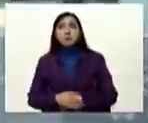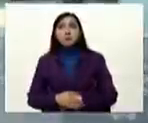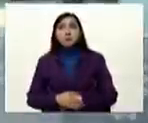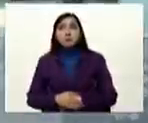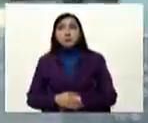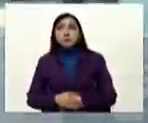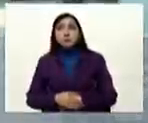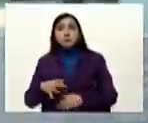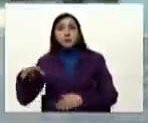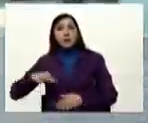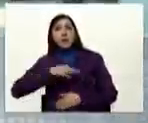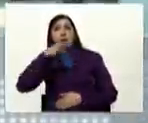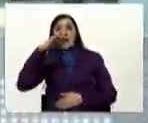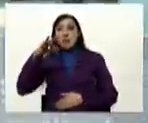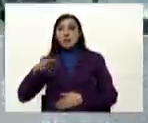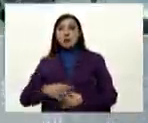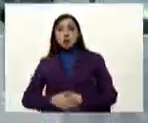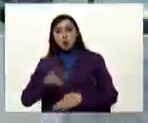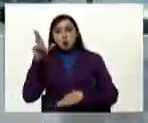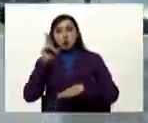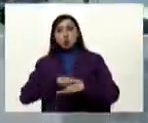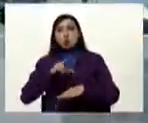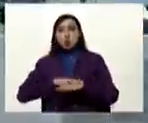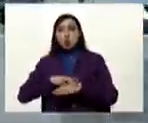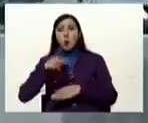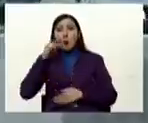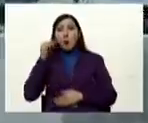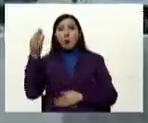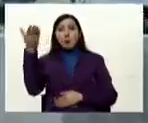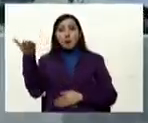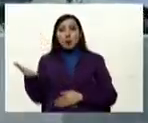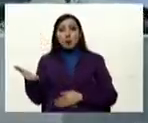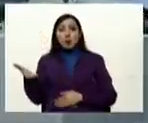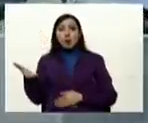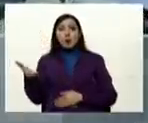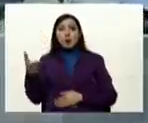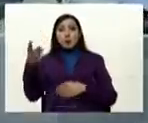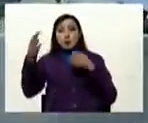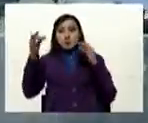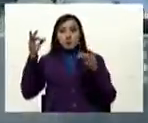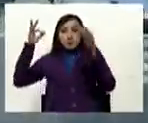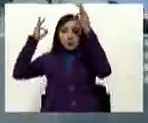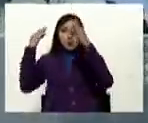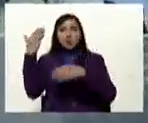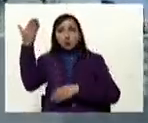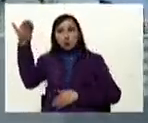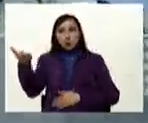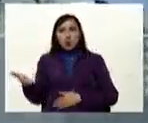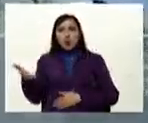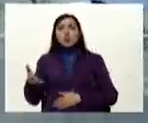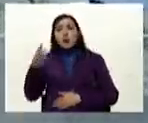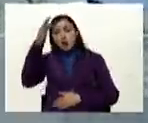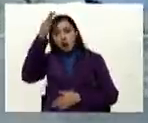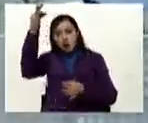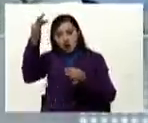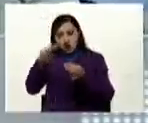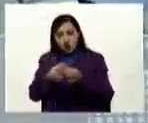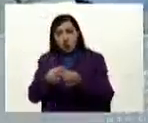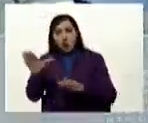En el espíritu del doctor José Gregorio Hernández, José Gregorio, con la fe y la